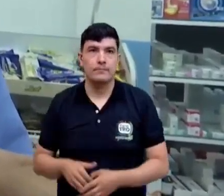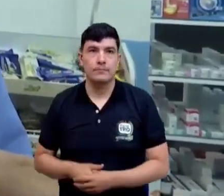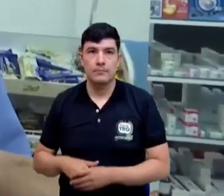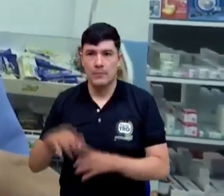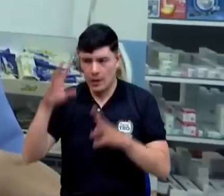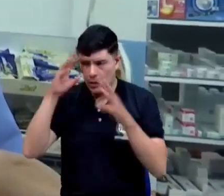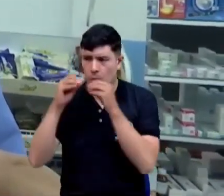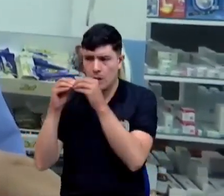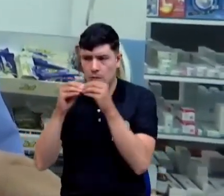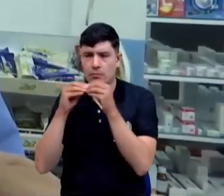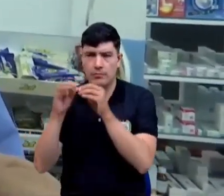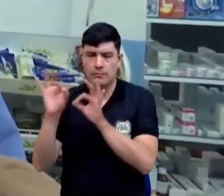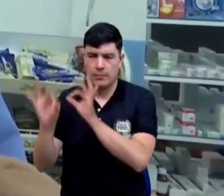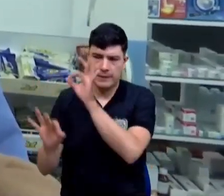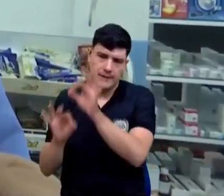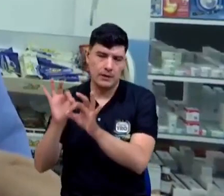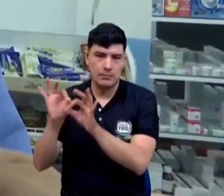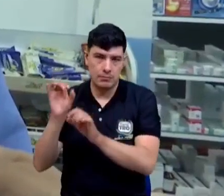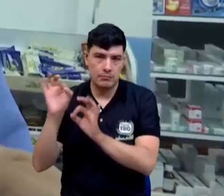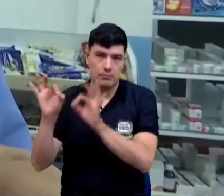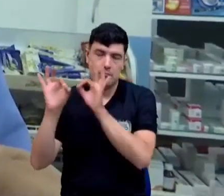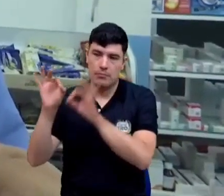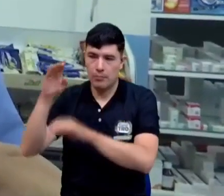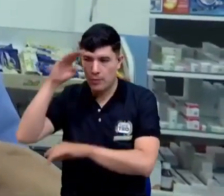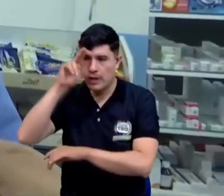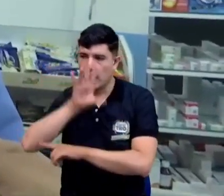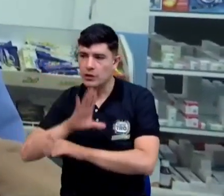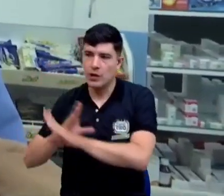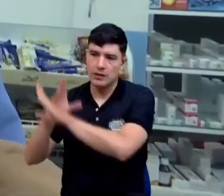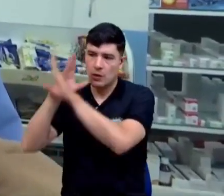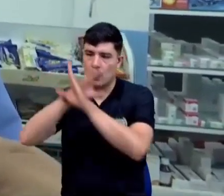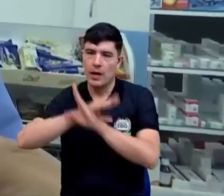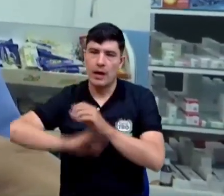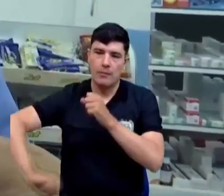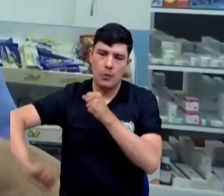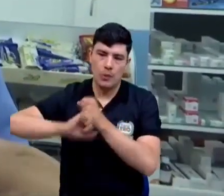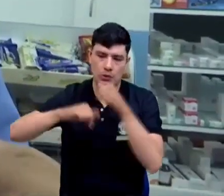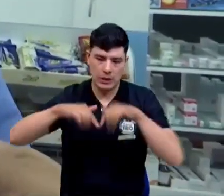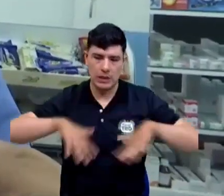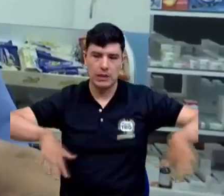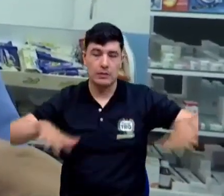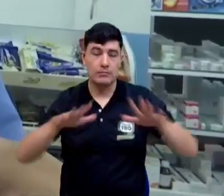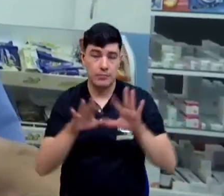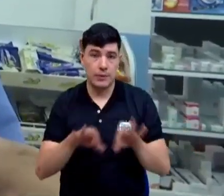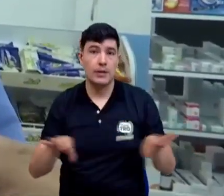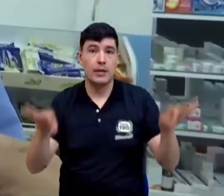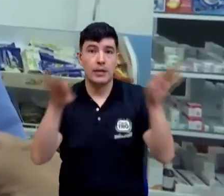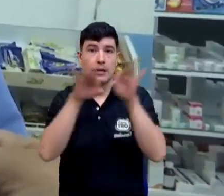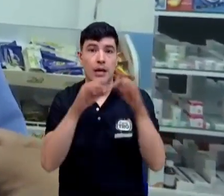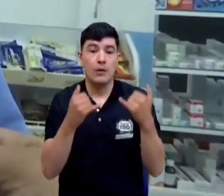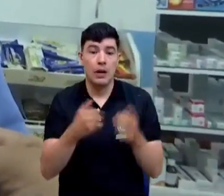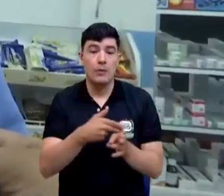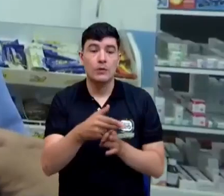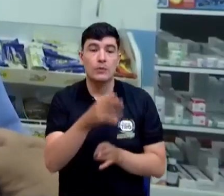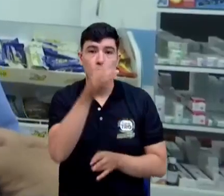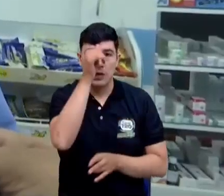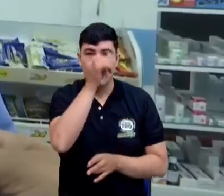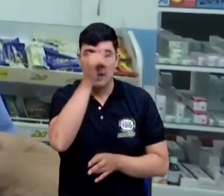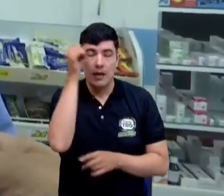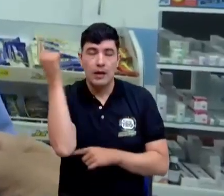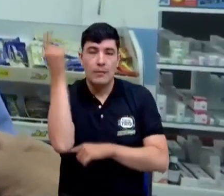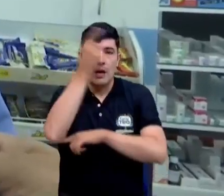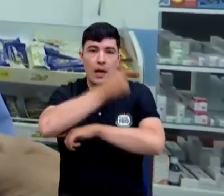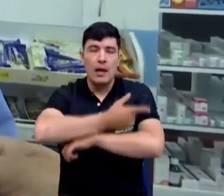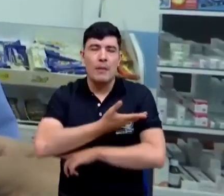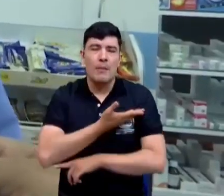seguridad policial por acá. Mucha, mucha, mucha, mucha. Y más este fin de semana, las mamitas quieren estar contentas y no pase